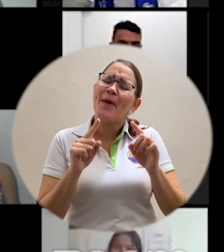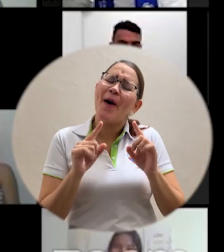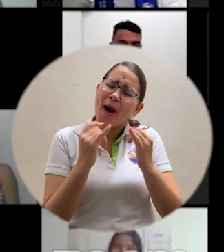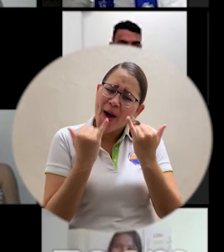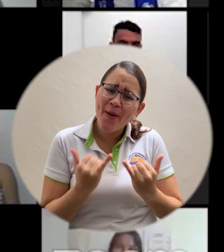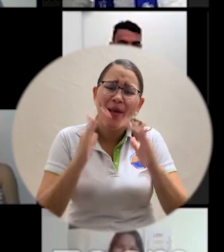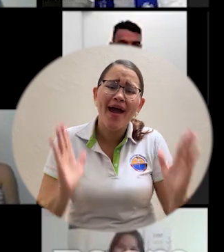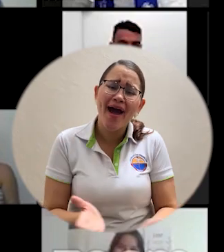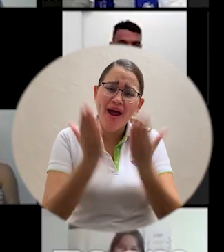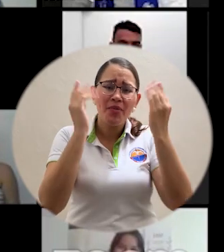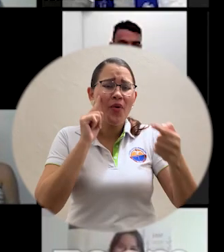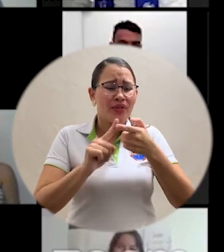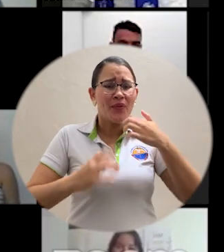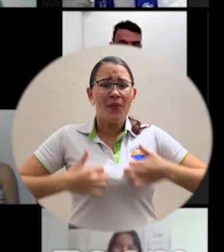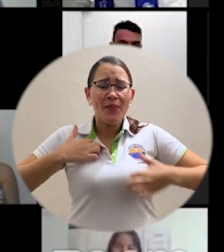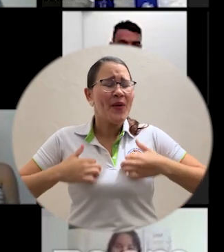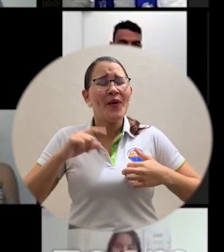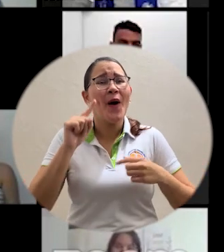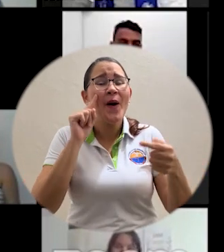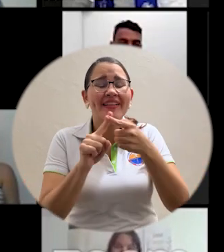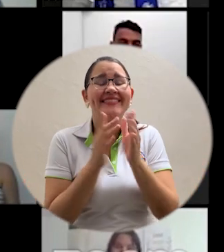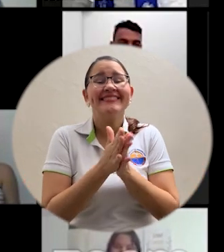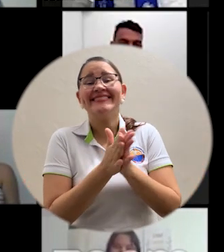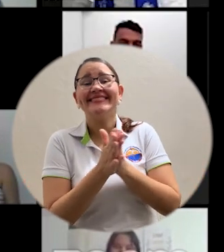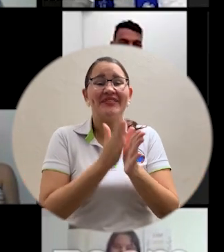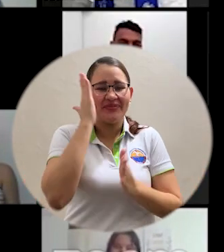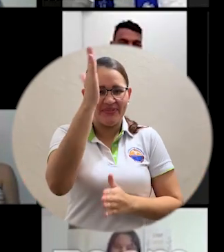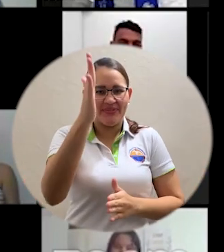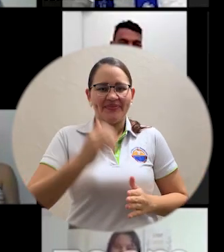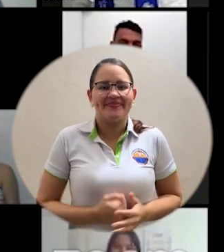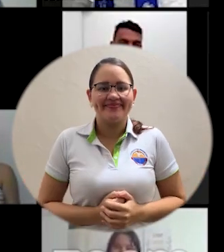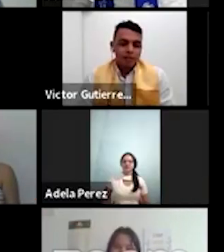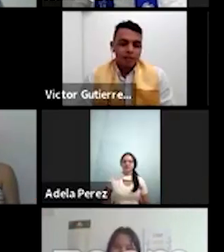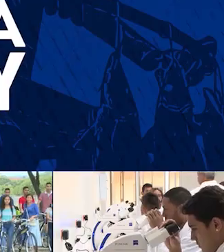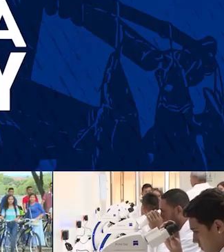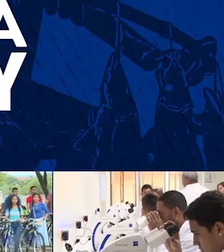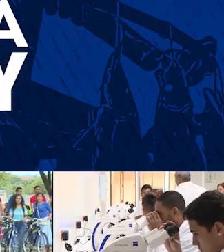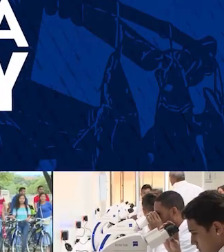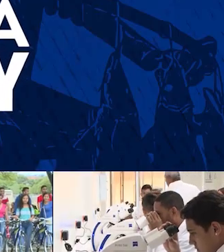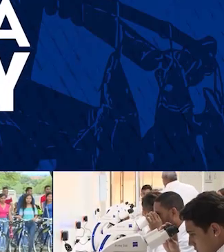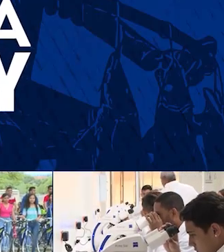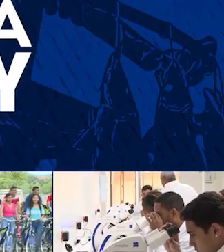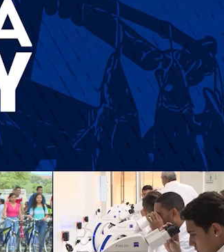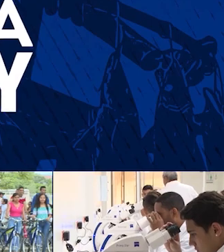se conviertan no en la generación que no tiene miedo, sino en la generación de la esperanza.